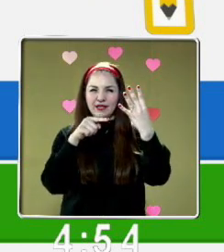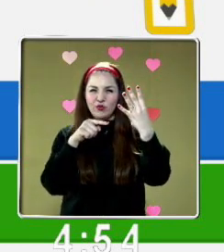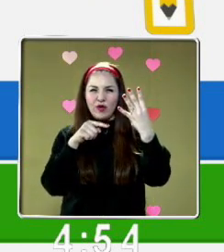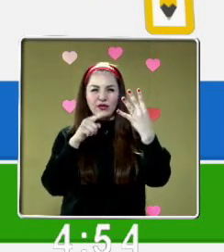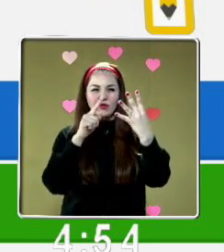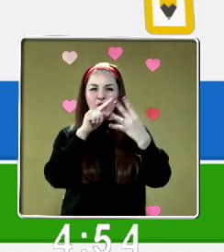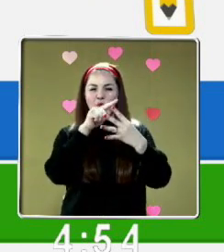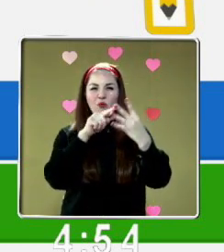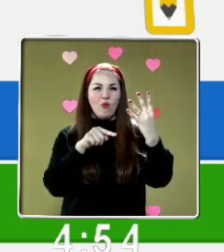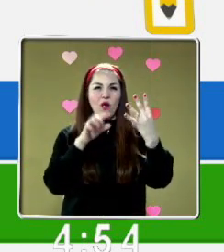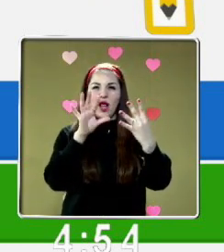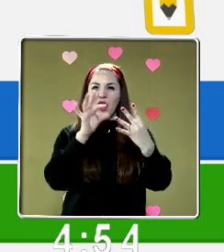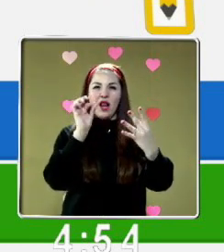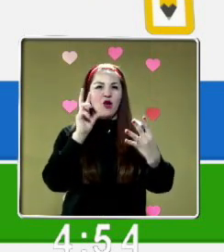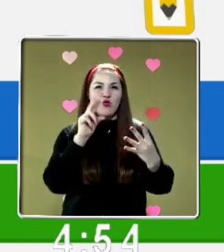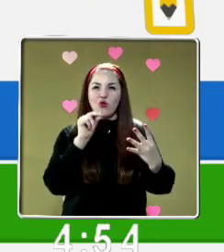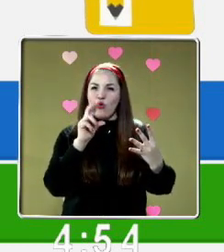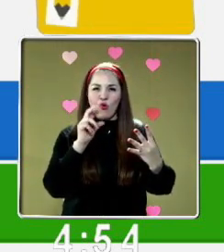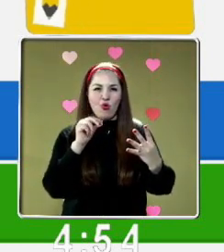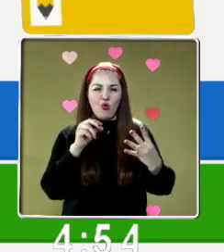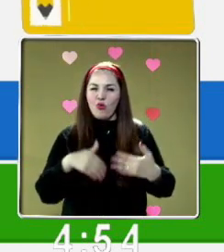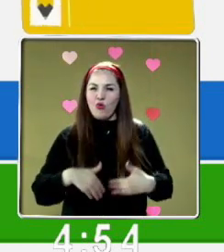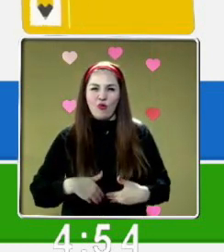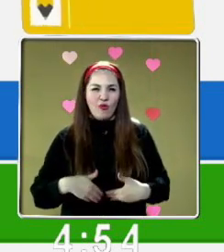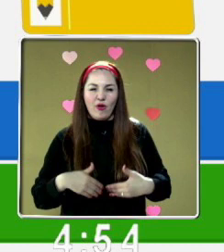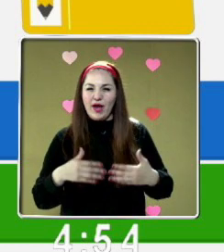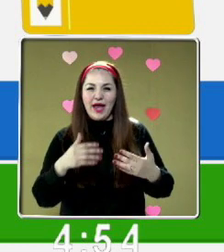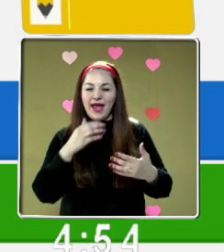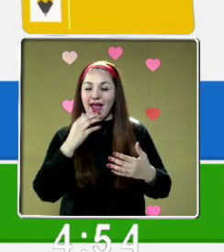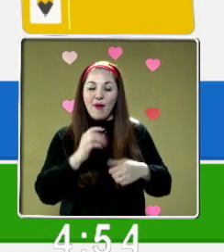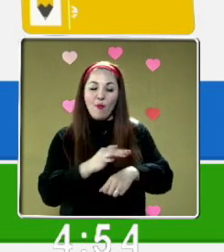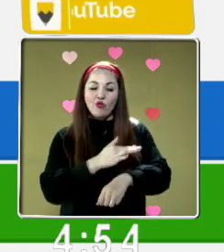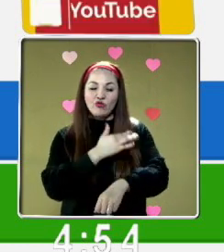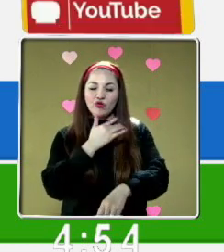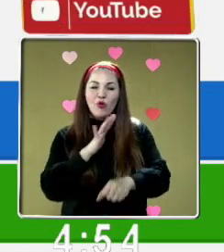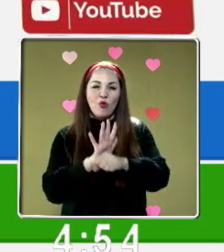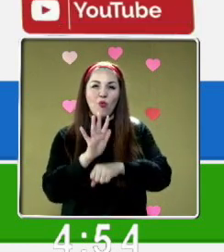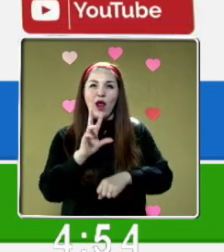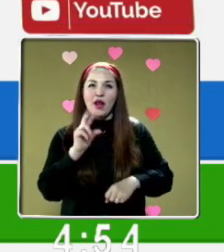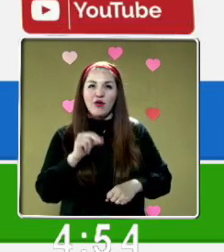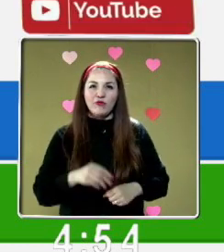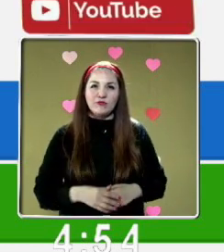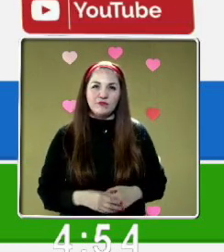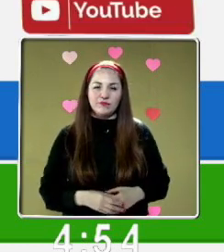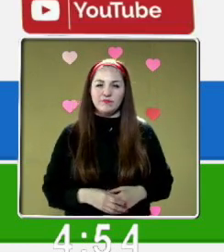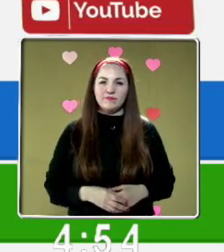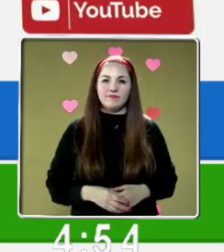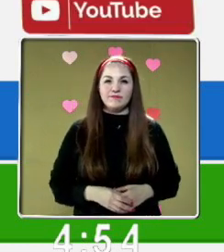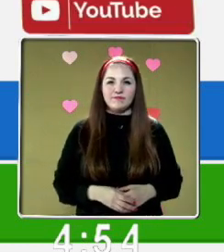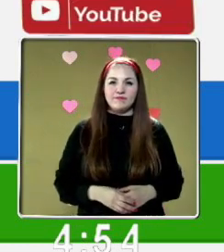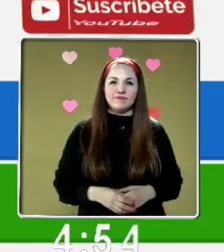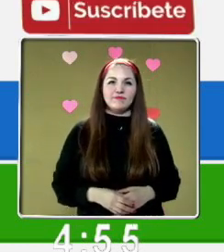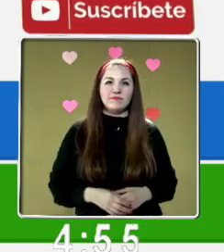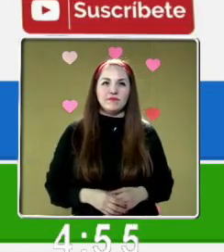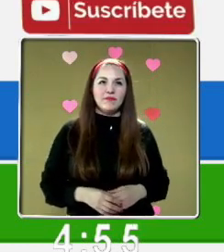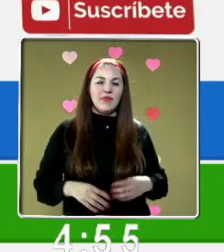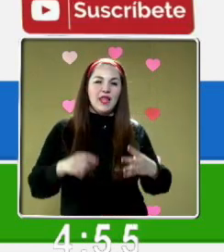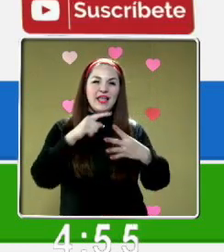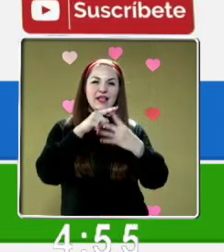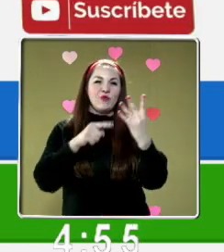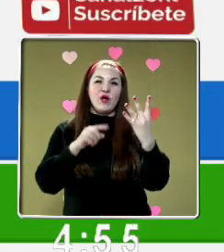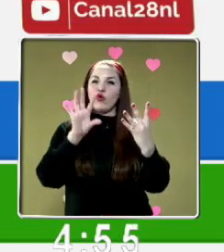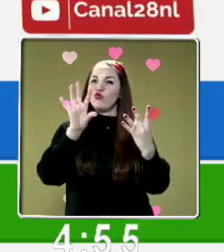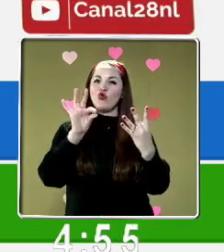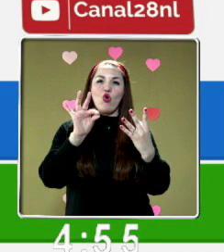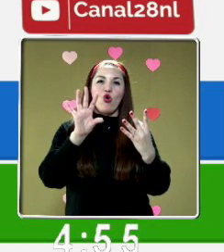vayan a equivocar en casa. Ya, es que vimos este tema. Pues sí, pero fíjate que te están preguntando. Excepto, maestra. Y